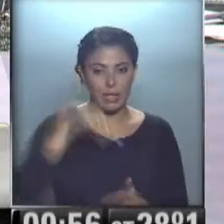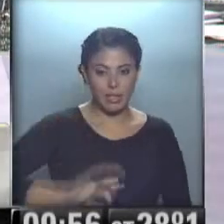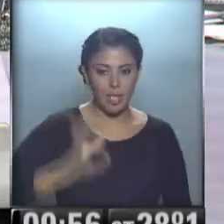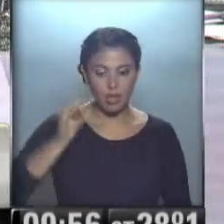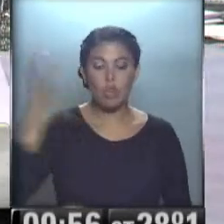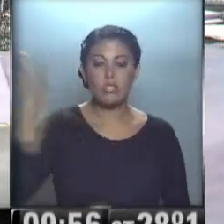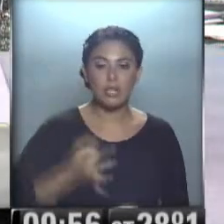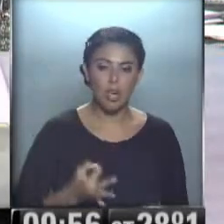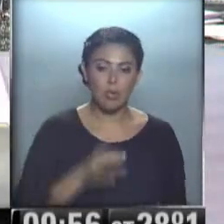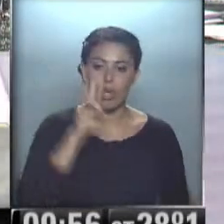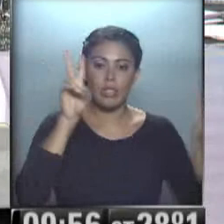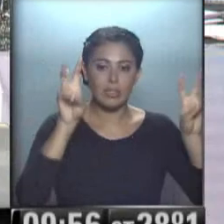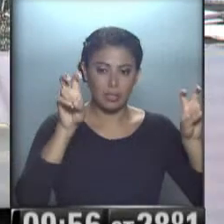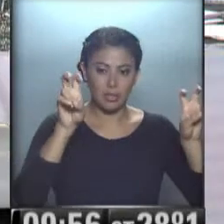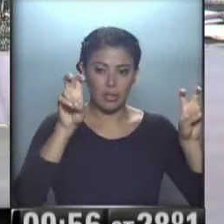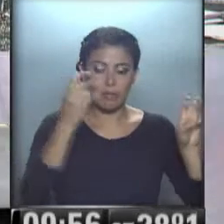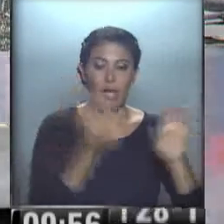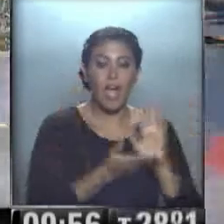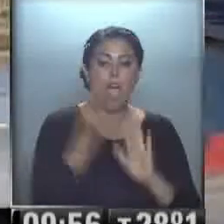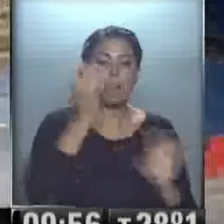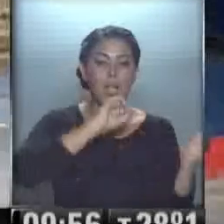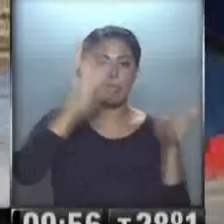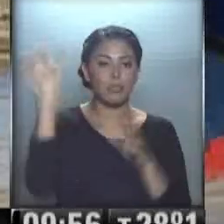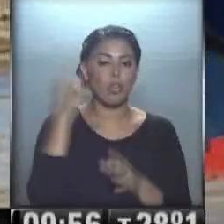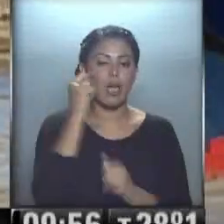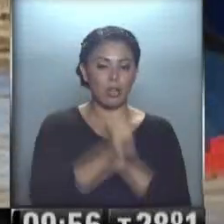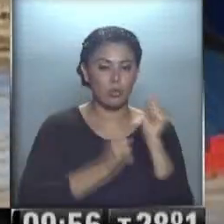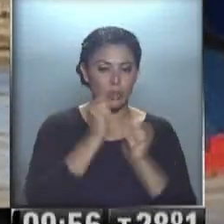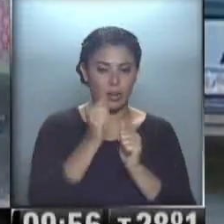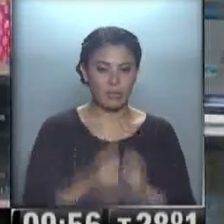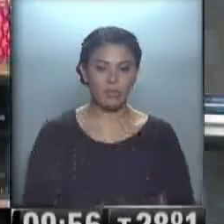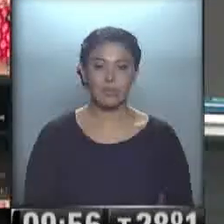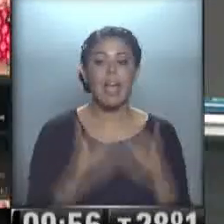seguramente el tema de aumentar las exportaciones industriales gracias raúl